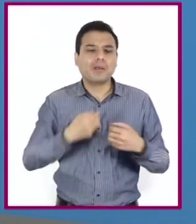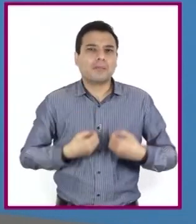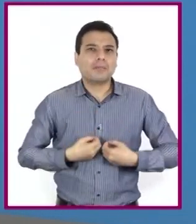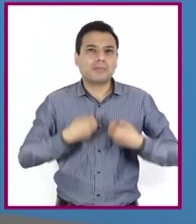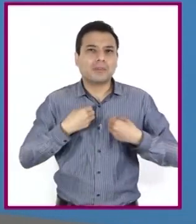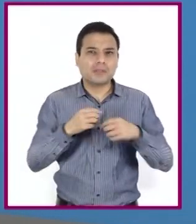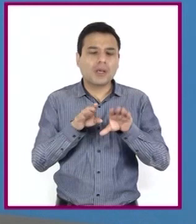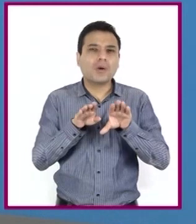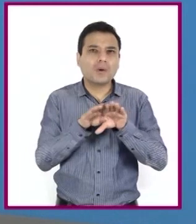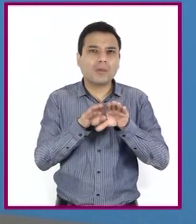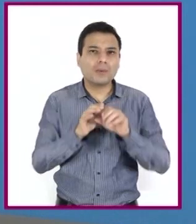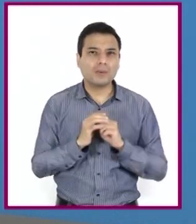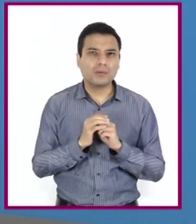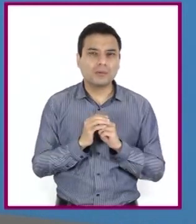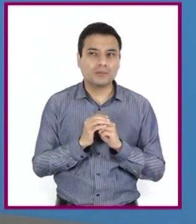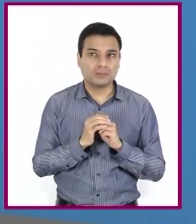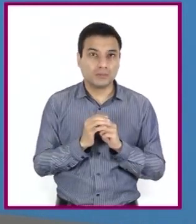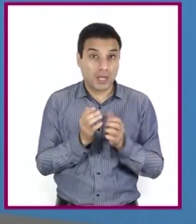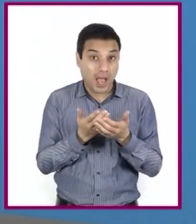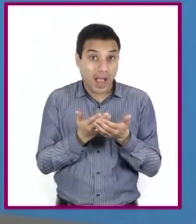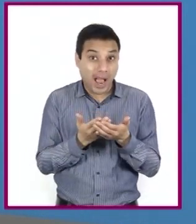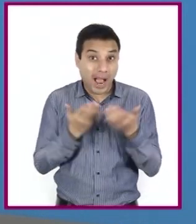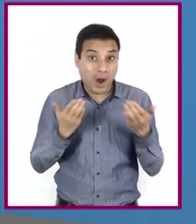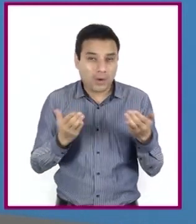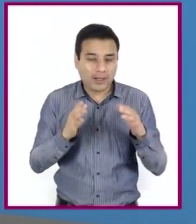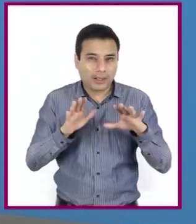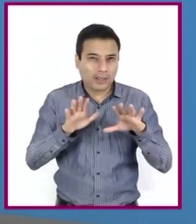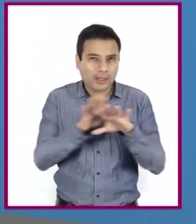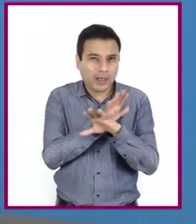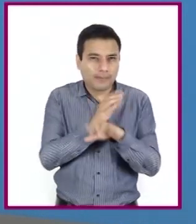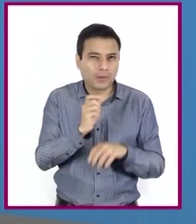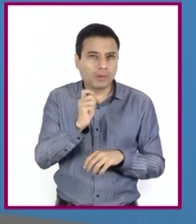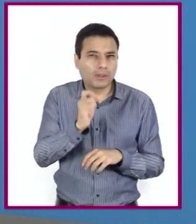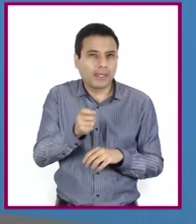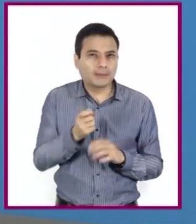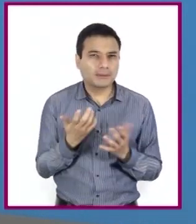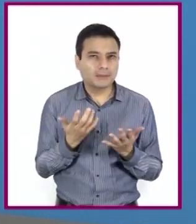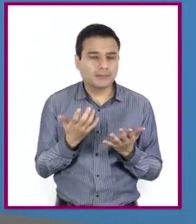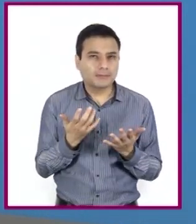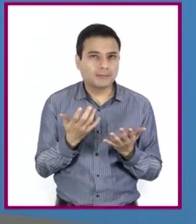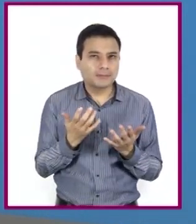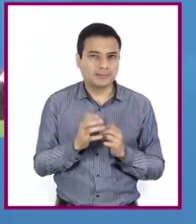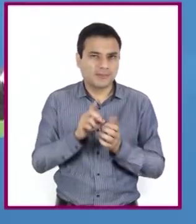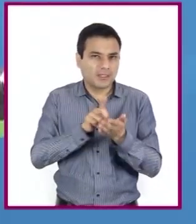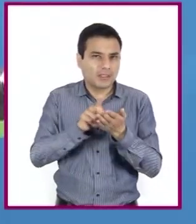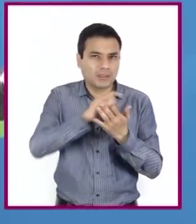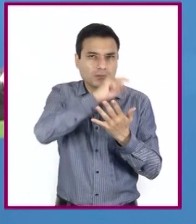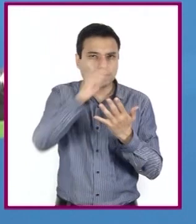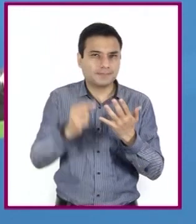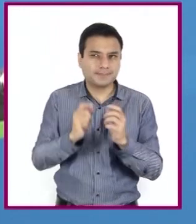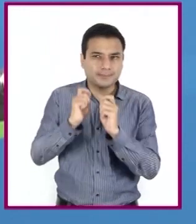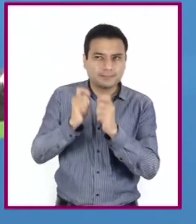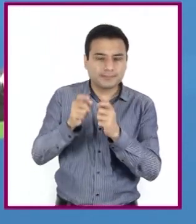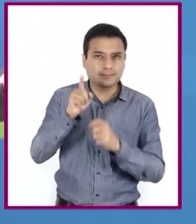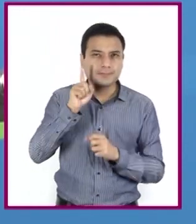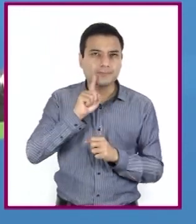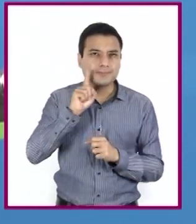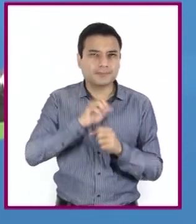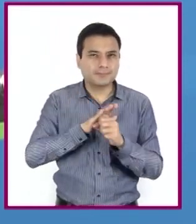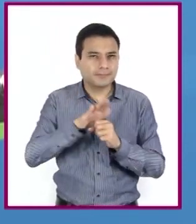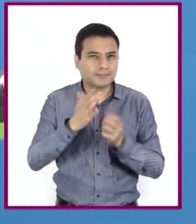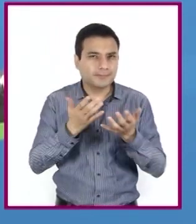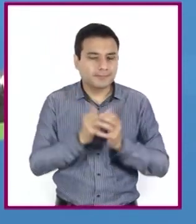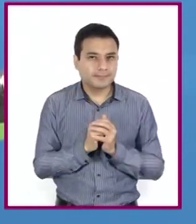cambios reconocen que se han logrado en cuanto a sus derechos en la sociedad actual? A